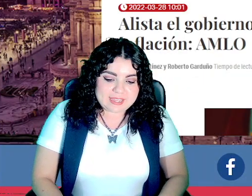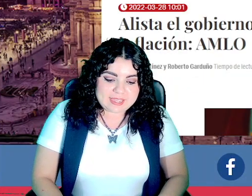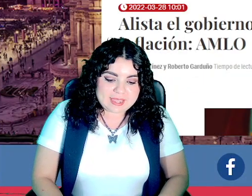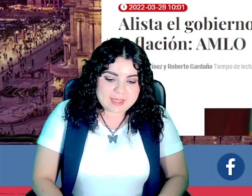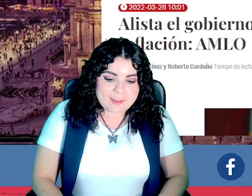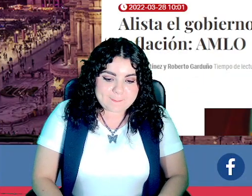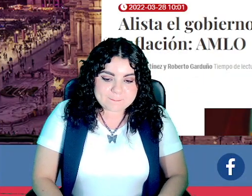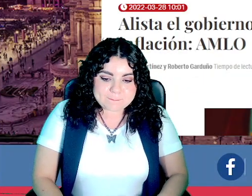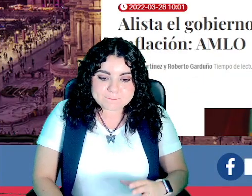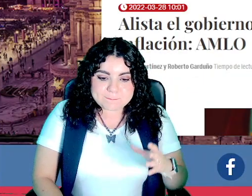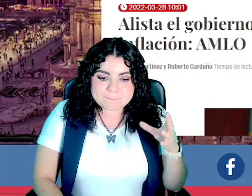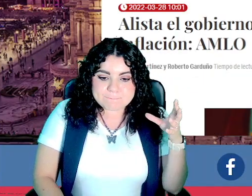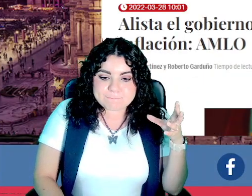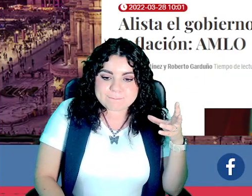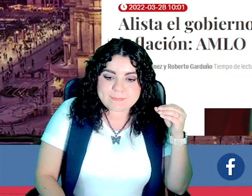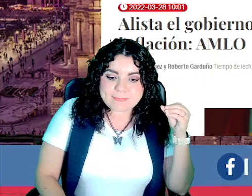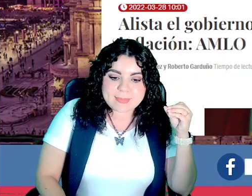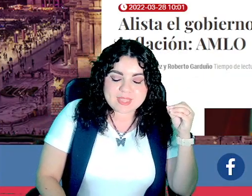estar